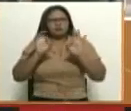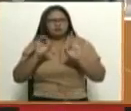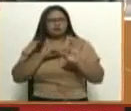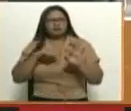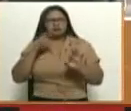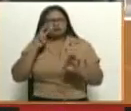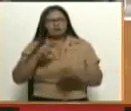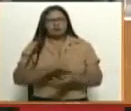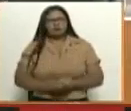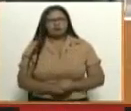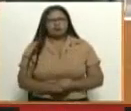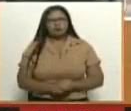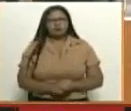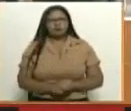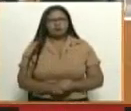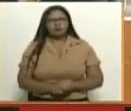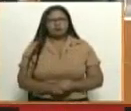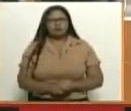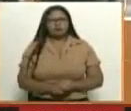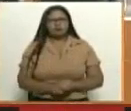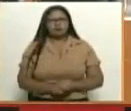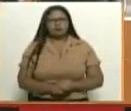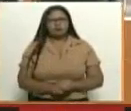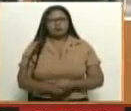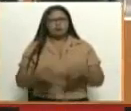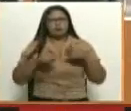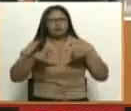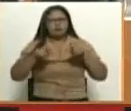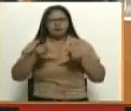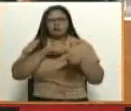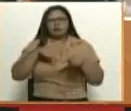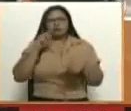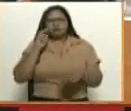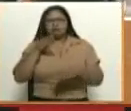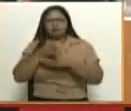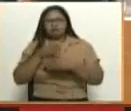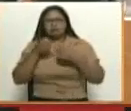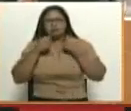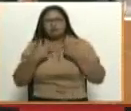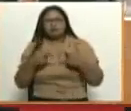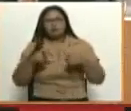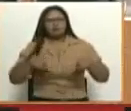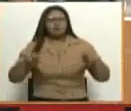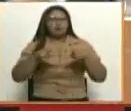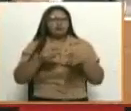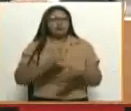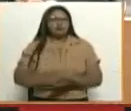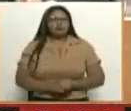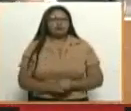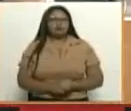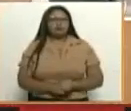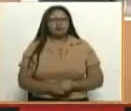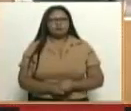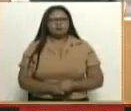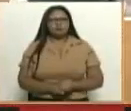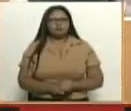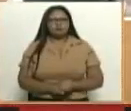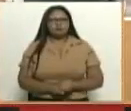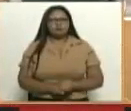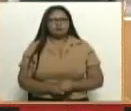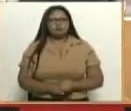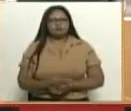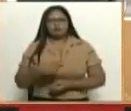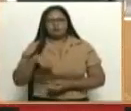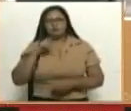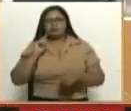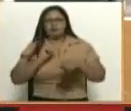norteamericano, ahora se los están perdiendo y él está diciendo, estamos perdiendo espacio, ¿no? Que es algo que tenemos rato diciendo desde acá, pero